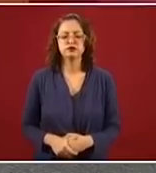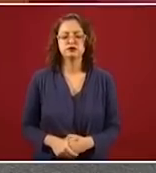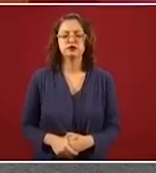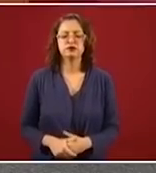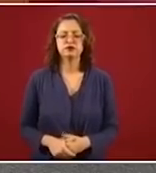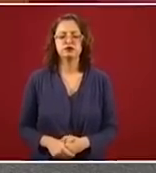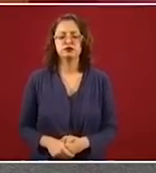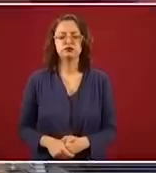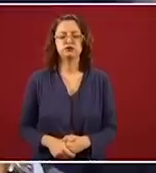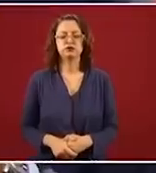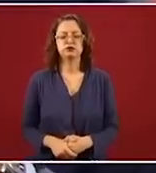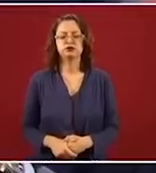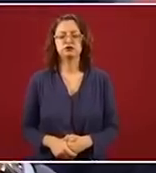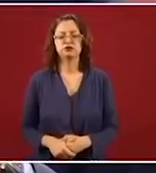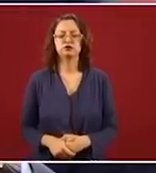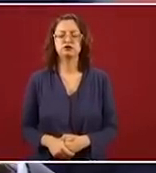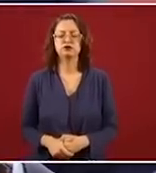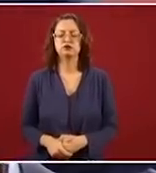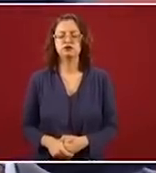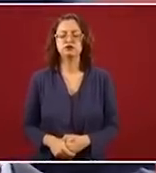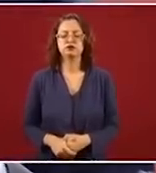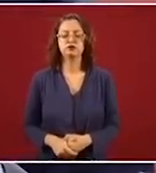la